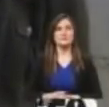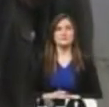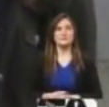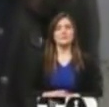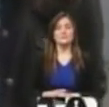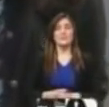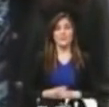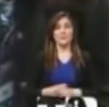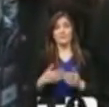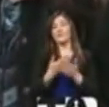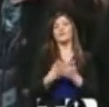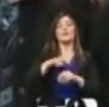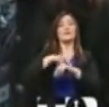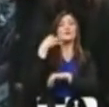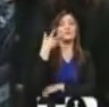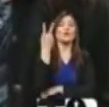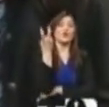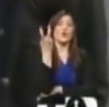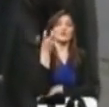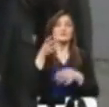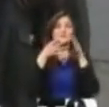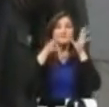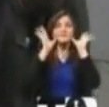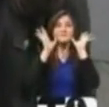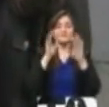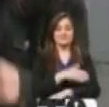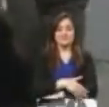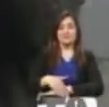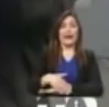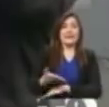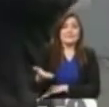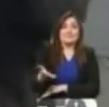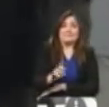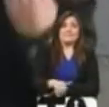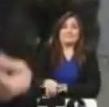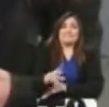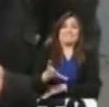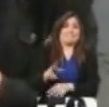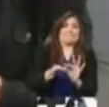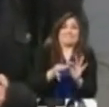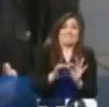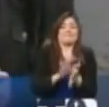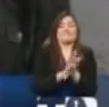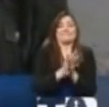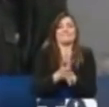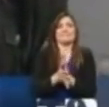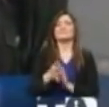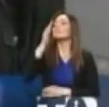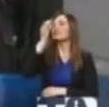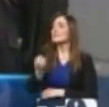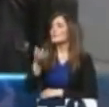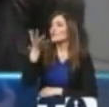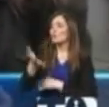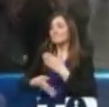Bueno, estamos ya 12 de diciembre y las calles continúan igual. Joana, muy buenos días, saludos en los